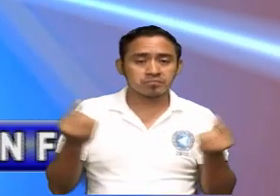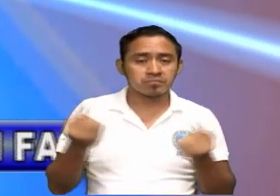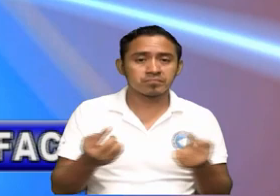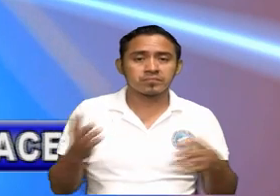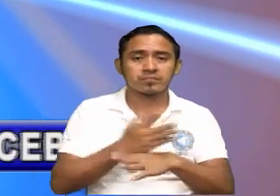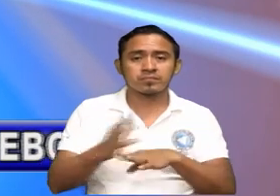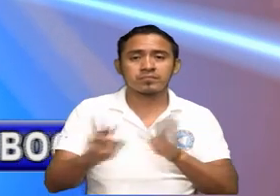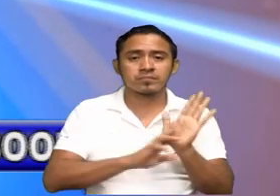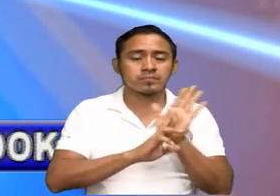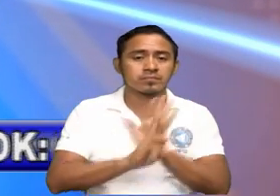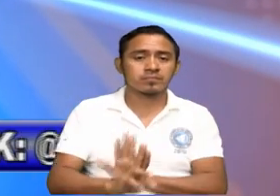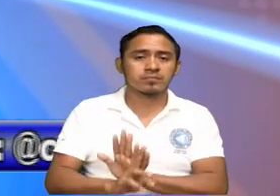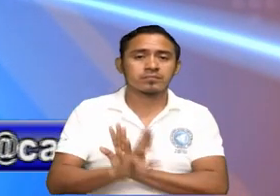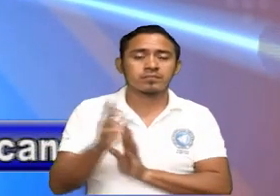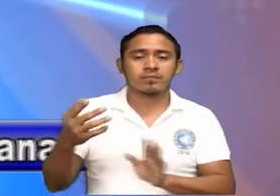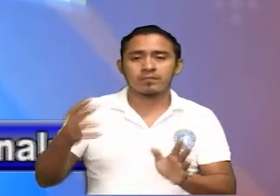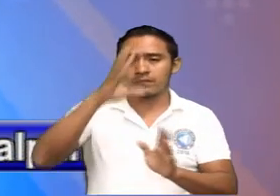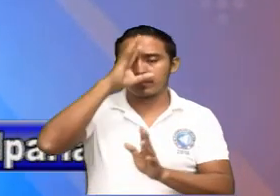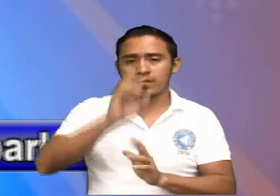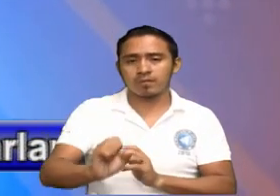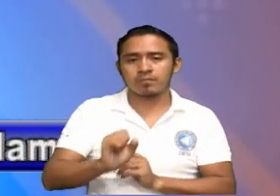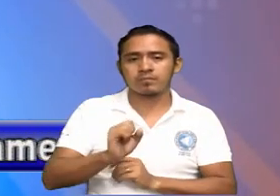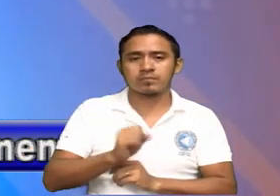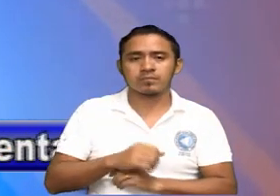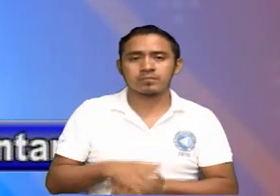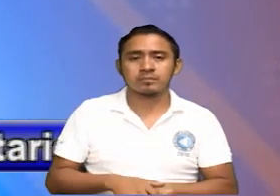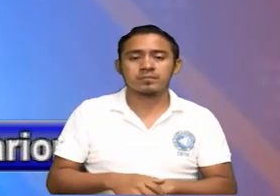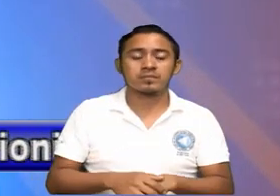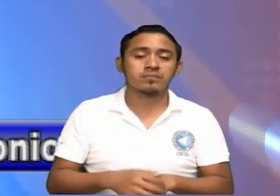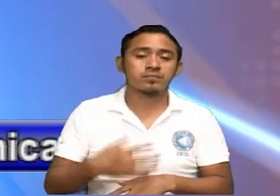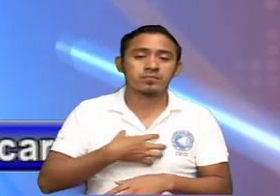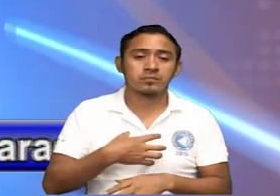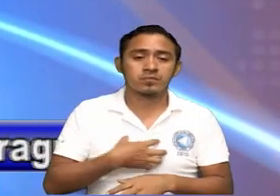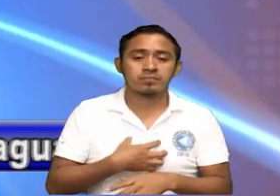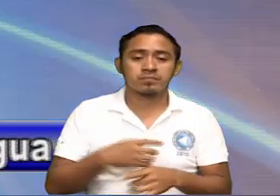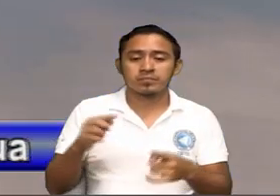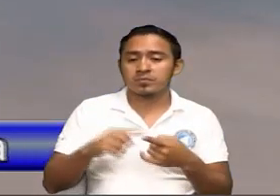a los representantes, nuestros embajadores residentes y